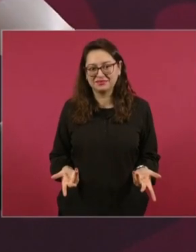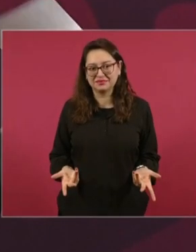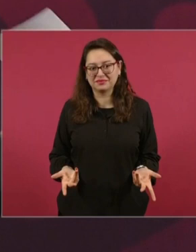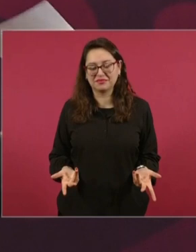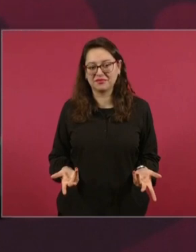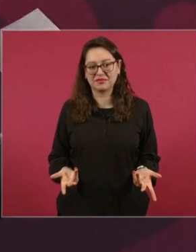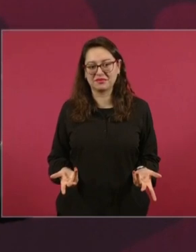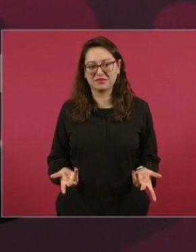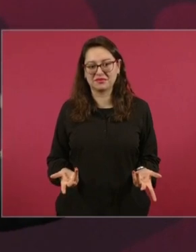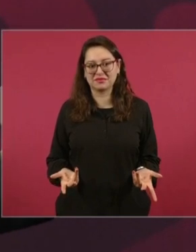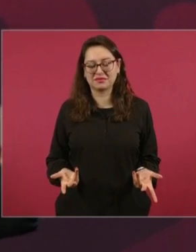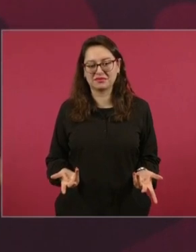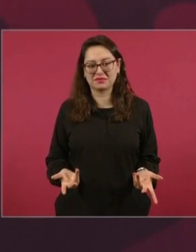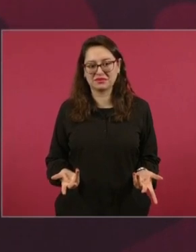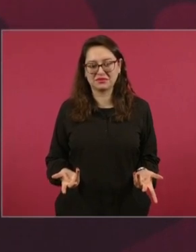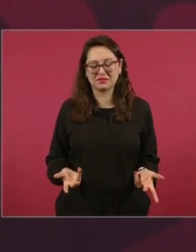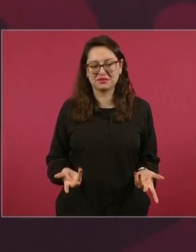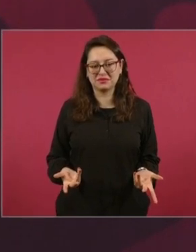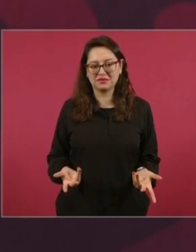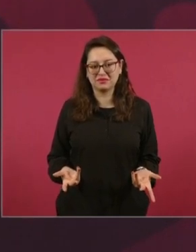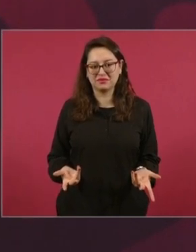saña.